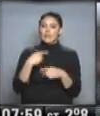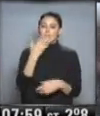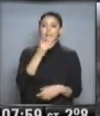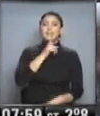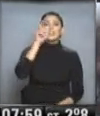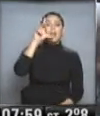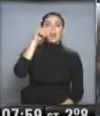tela